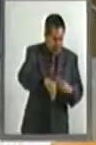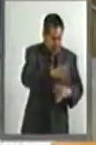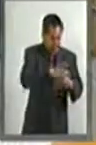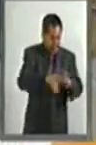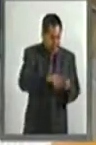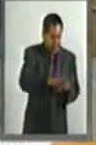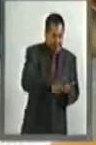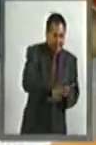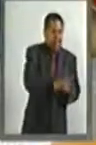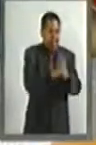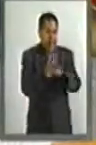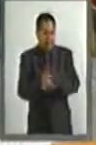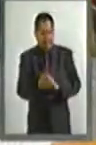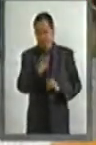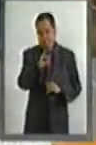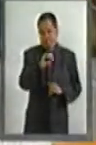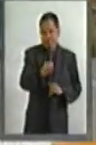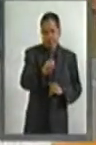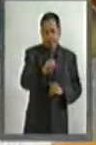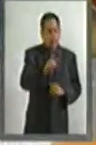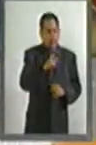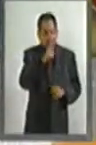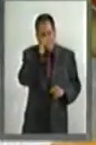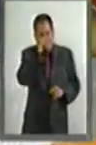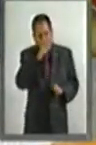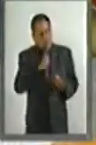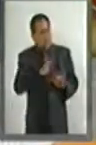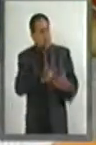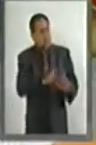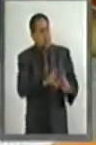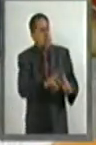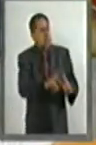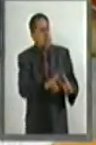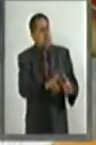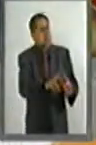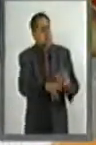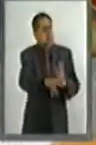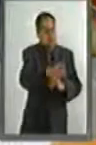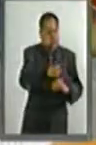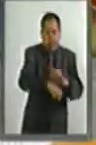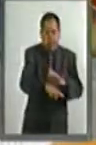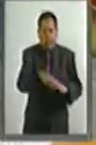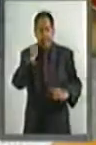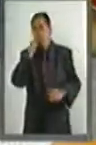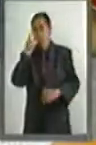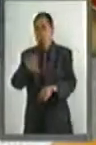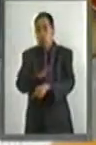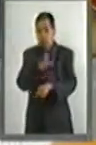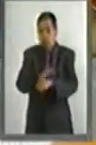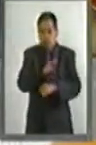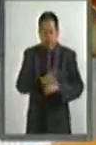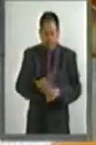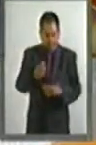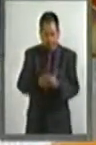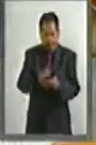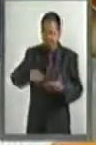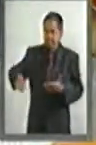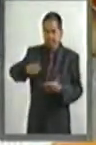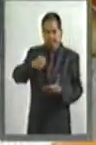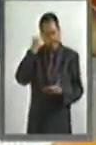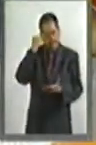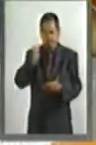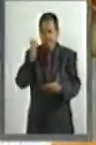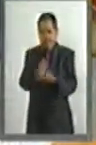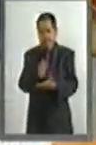biológica de la biomasa por su descomposición. Votaremos a favor del presente dictamen para que la